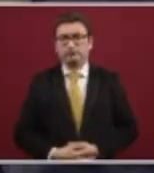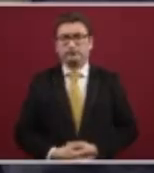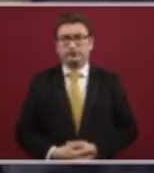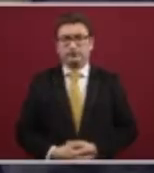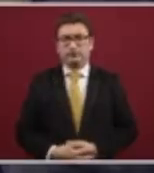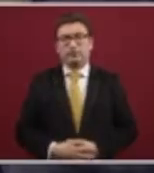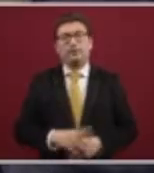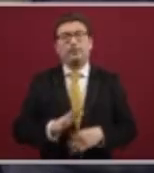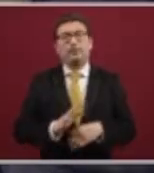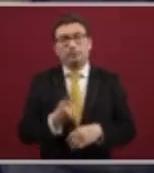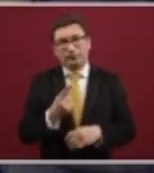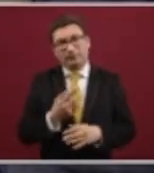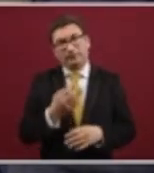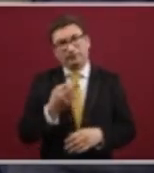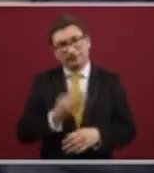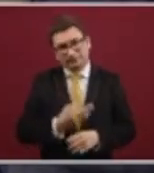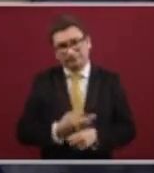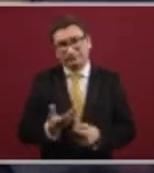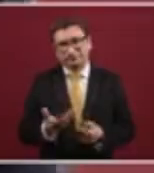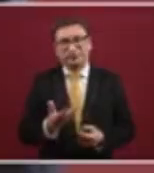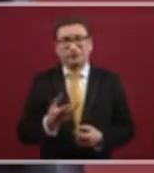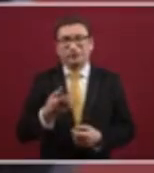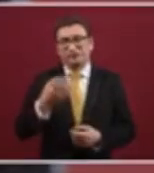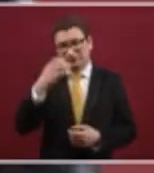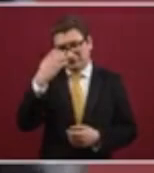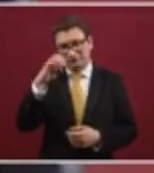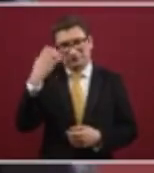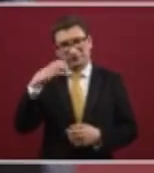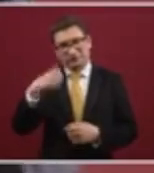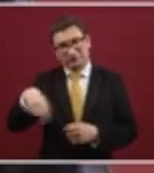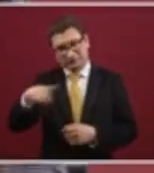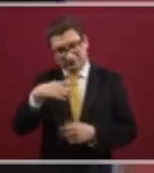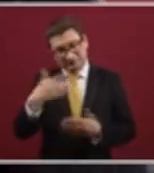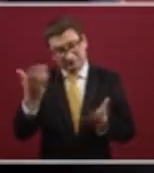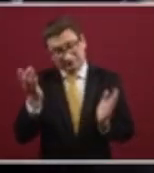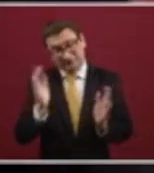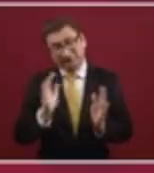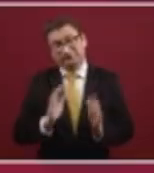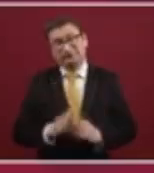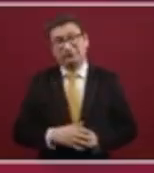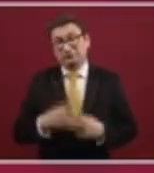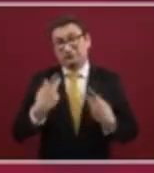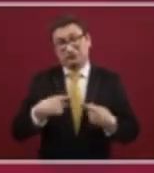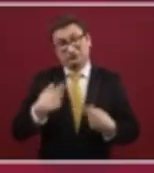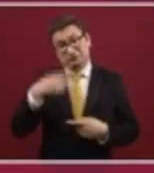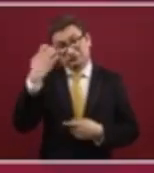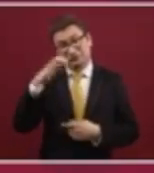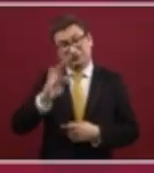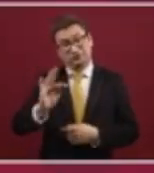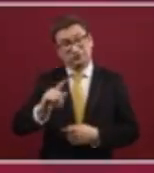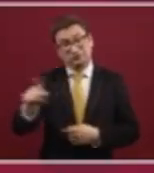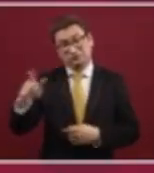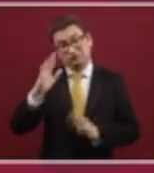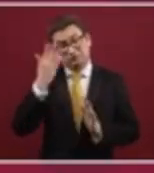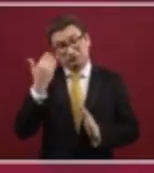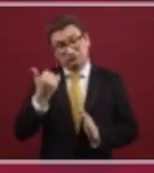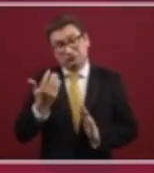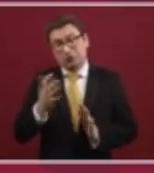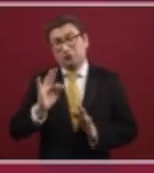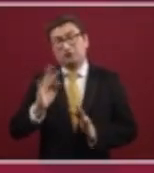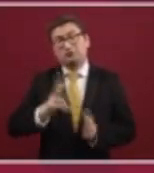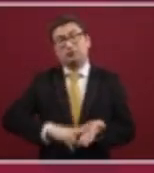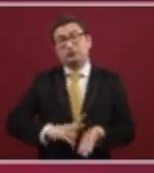pues esto a lo mejor los expertos no lo toman en cuenta. Es una variable que